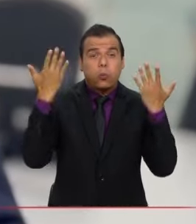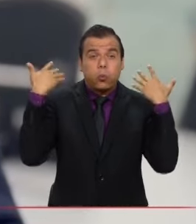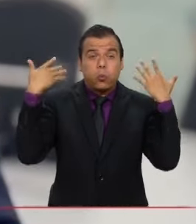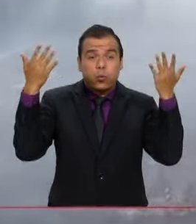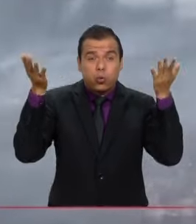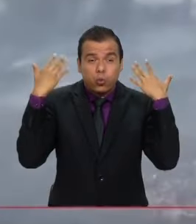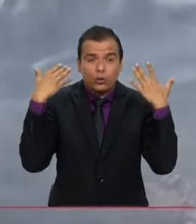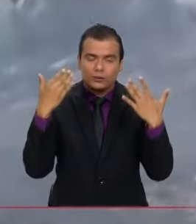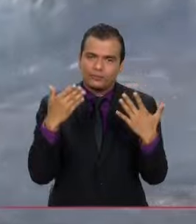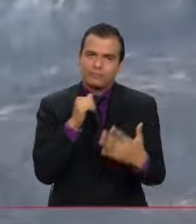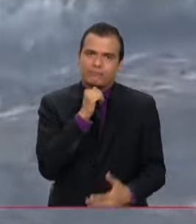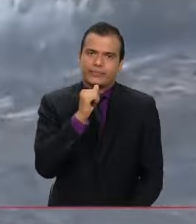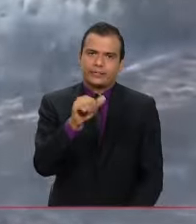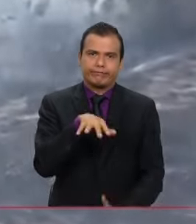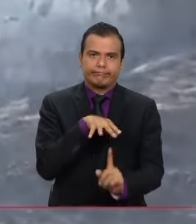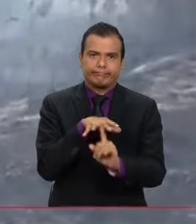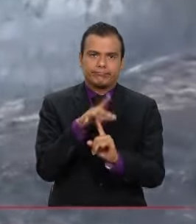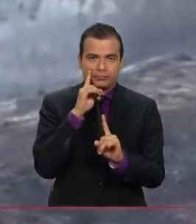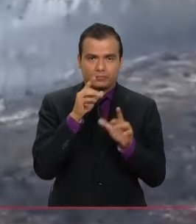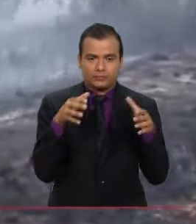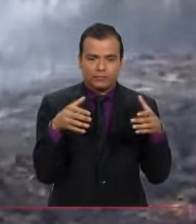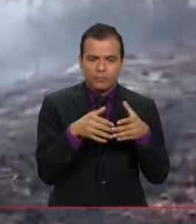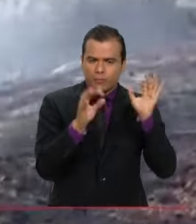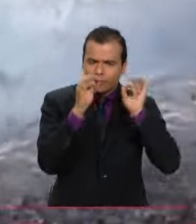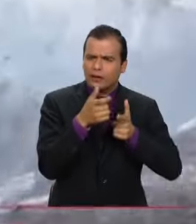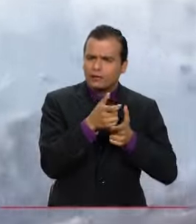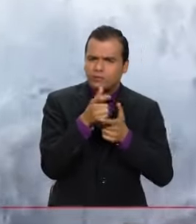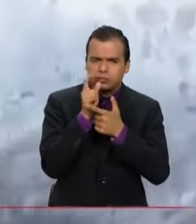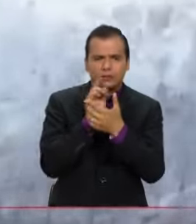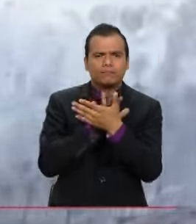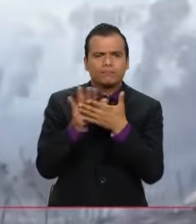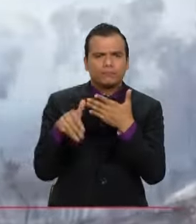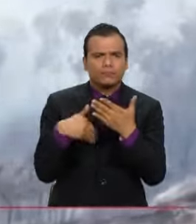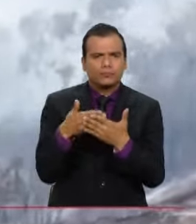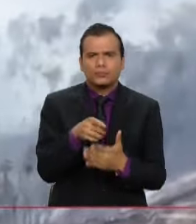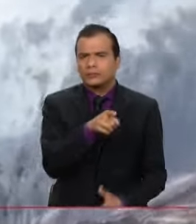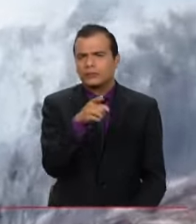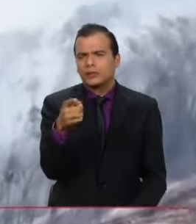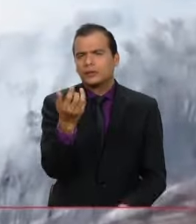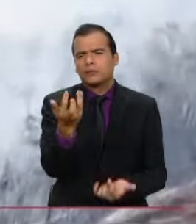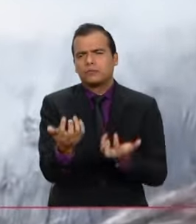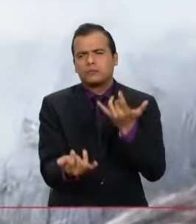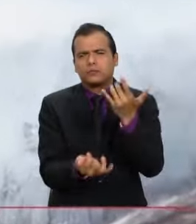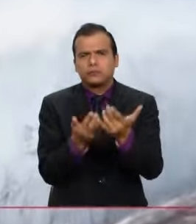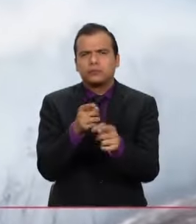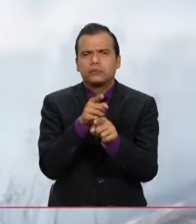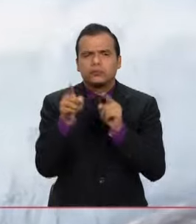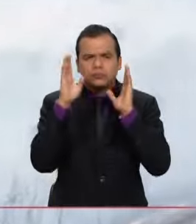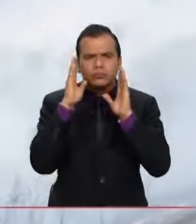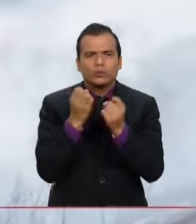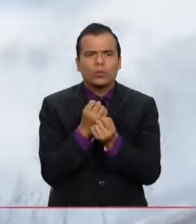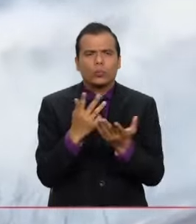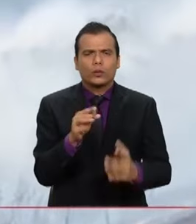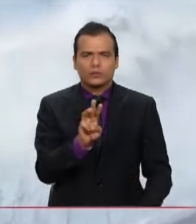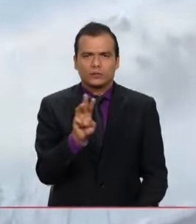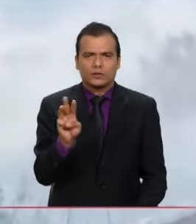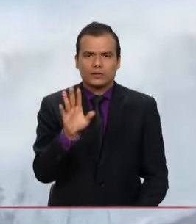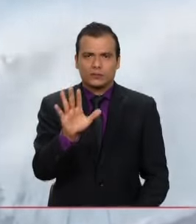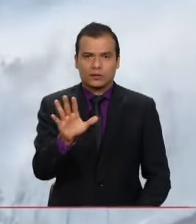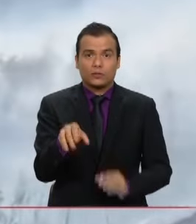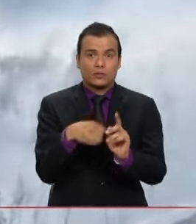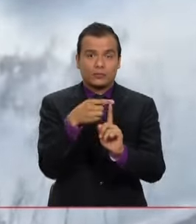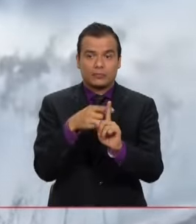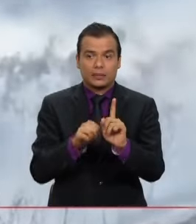pues en estos momentos. A la fecha, el Cuerpo de Bomberos de Cali ha atendido 335 incendios forestales en la ciudad y solo en el mes de agosto se